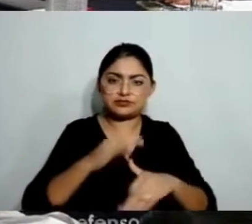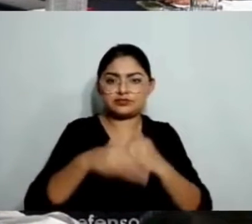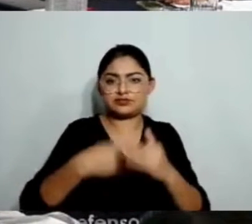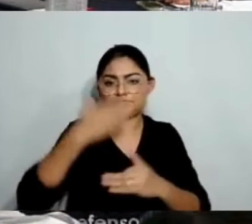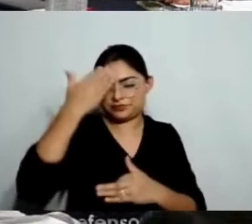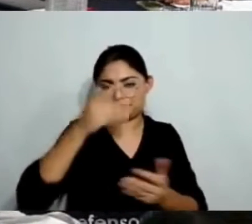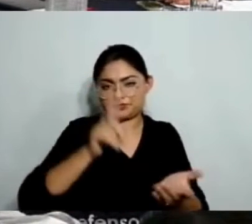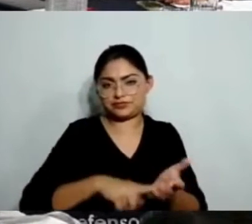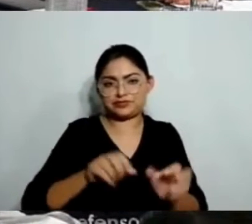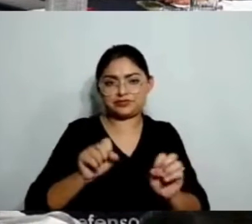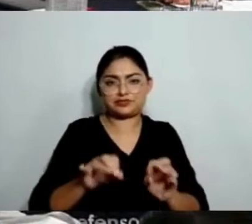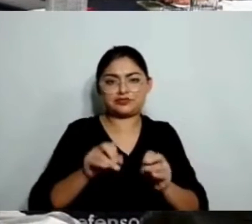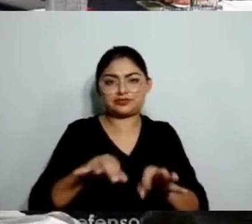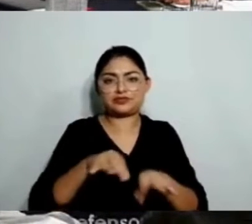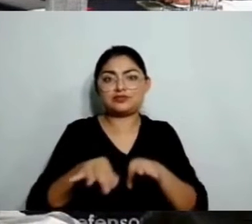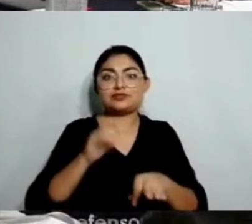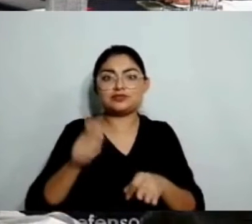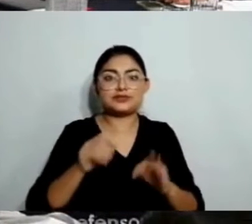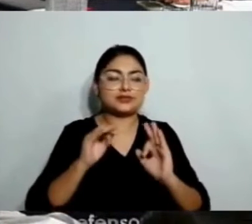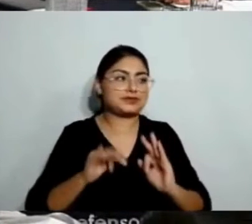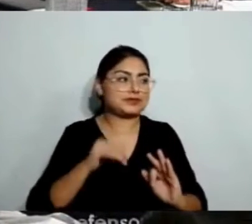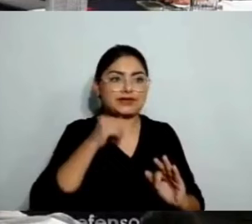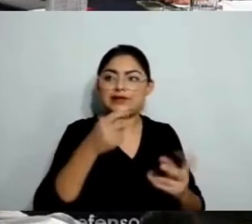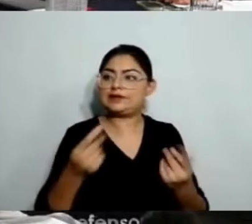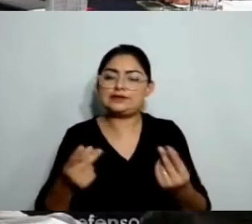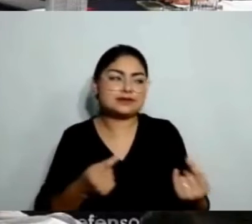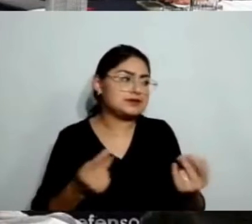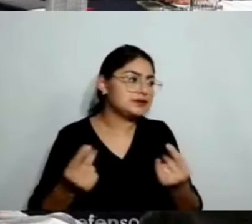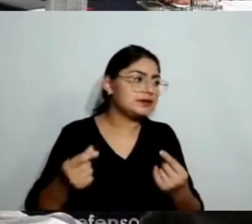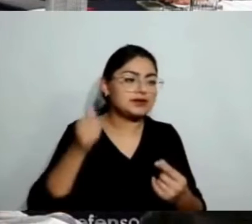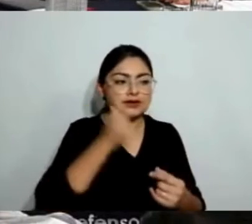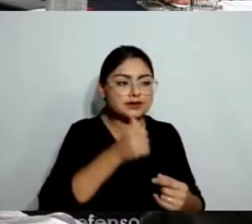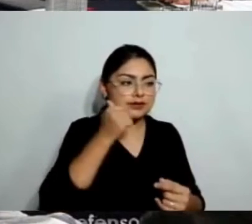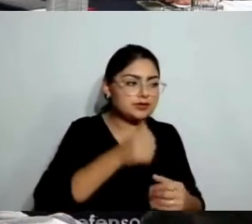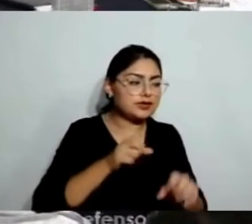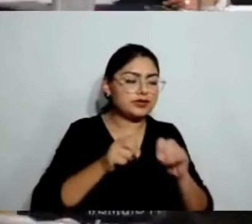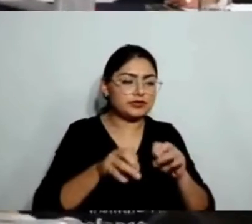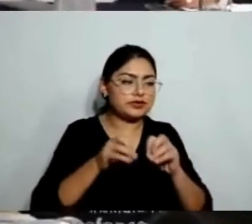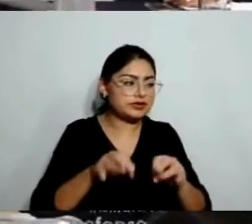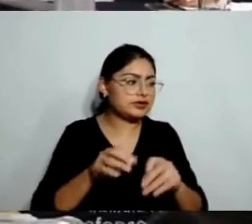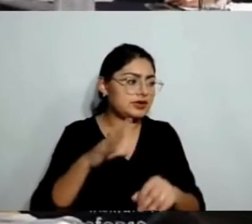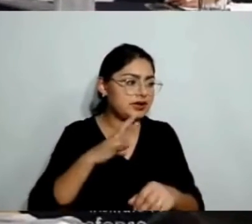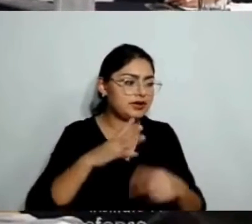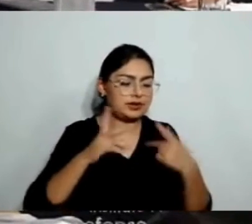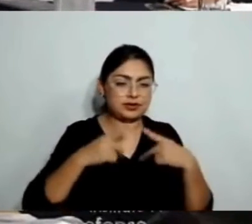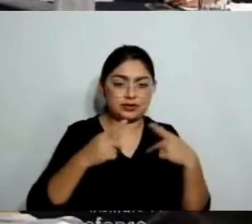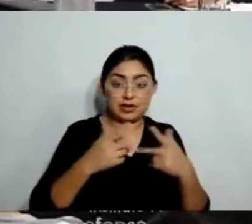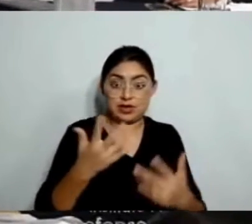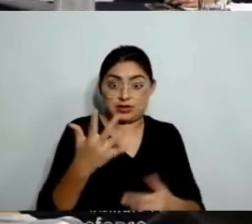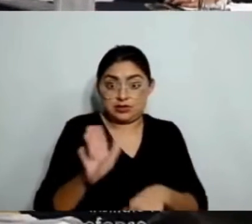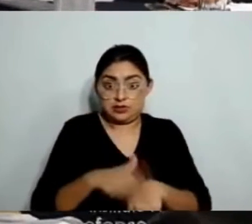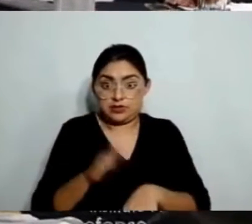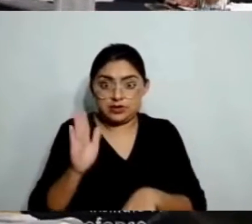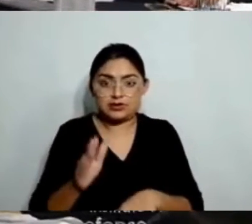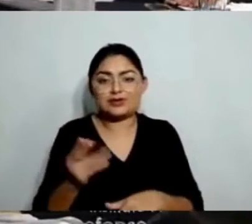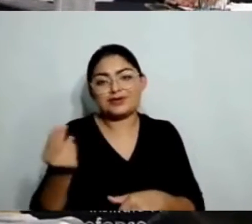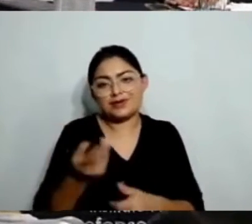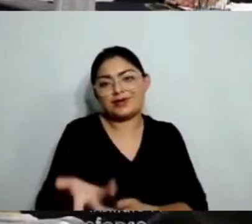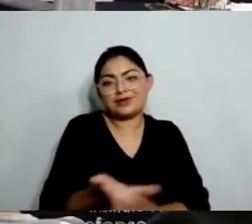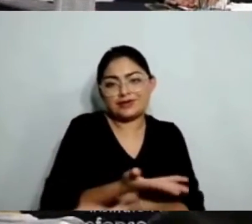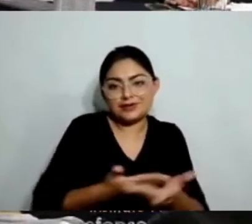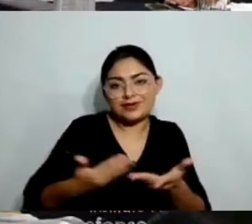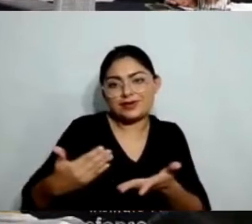luego lo que menos hay cualquier oficina que tenga más de cinco personas pues implica convivencia no y